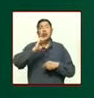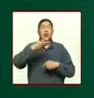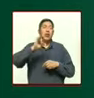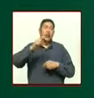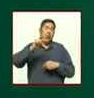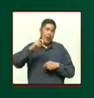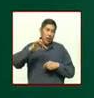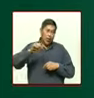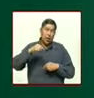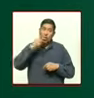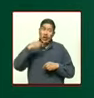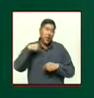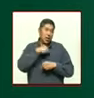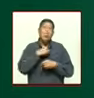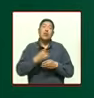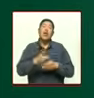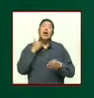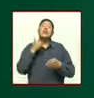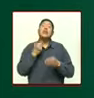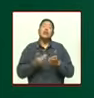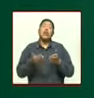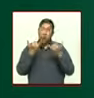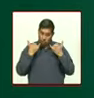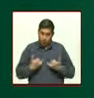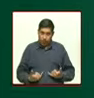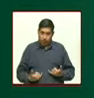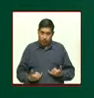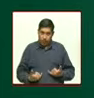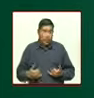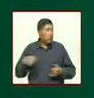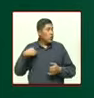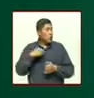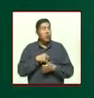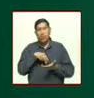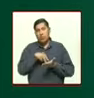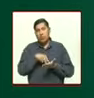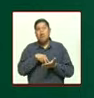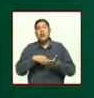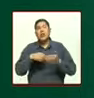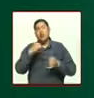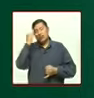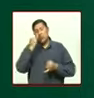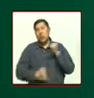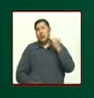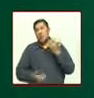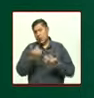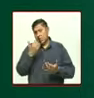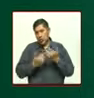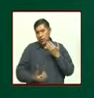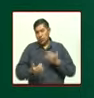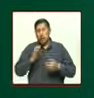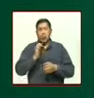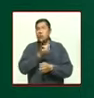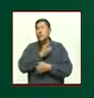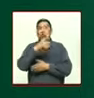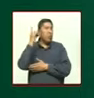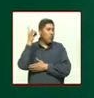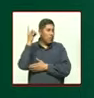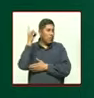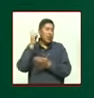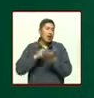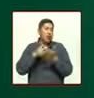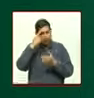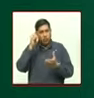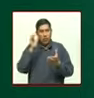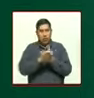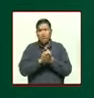boliviana. Lo dijimos antes y lo reafirmamos ahora. No vamos a parar hasta apagar el último incendio de nuestro país. Esto